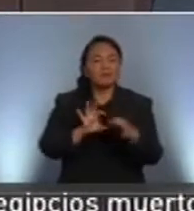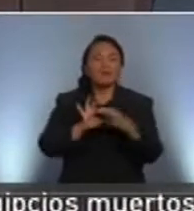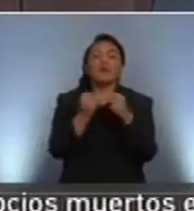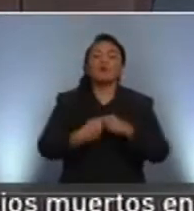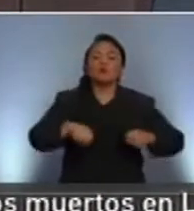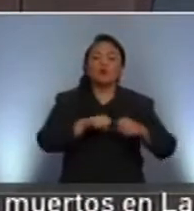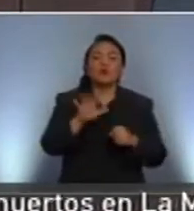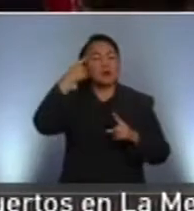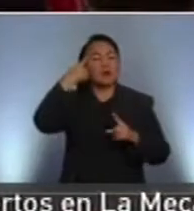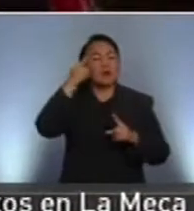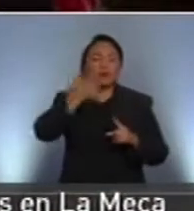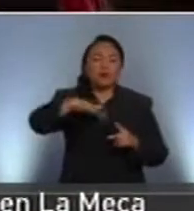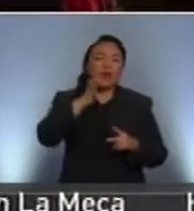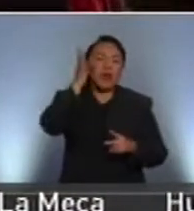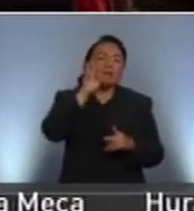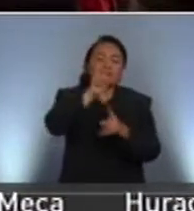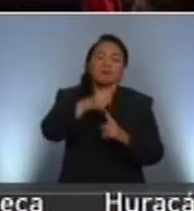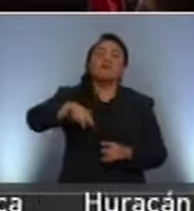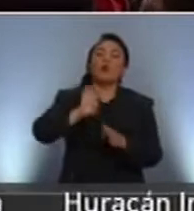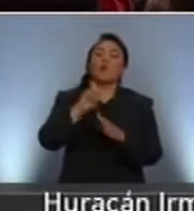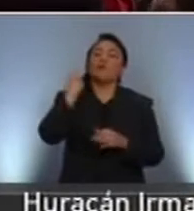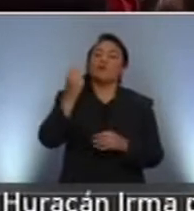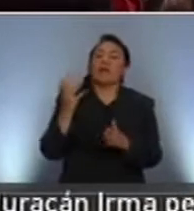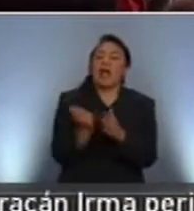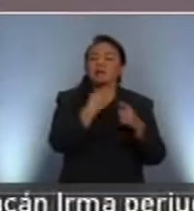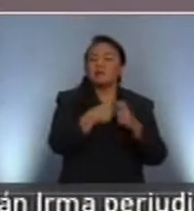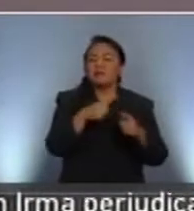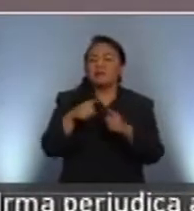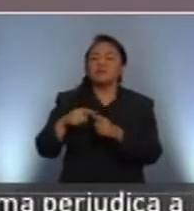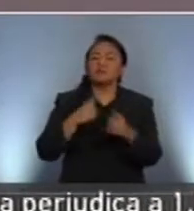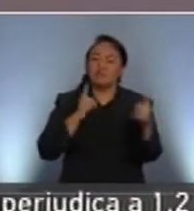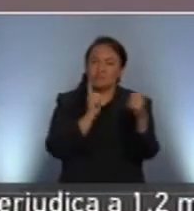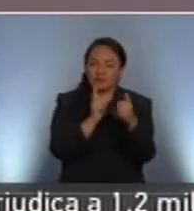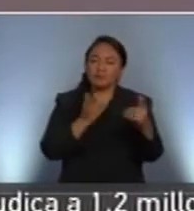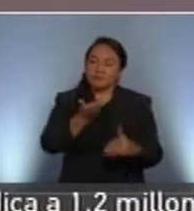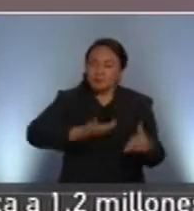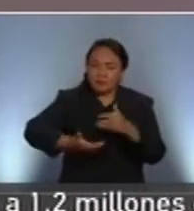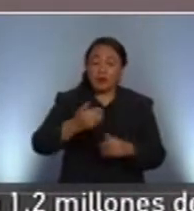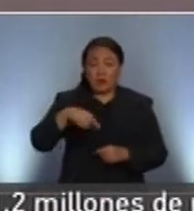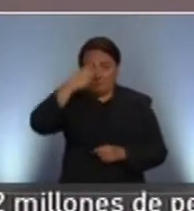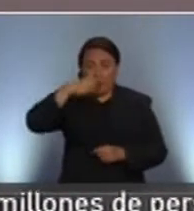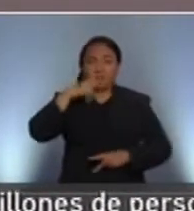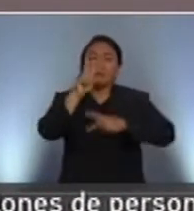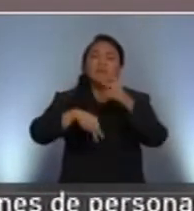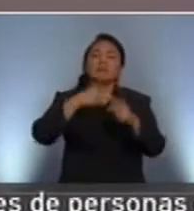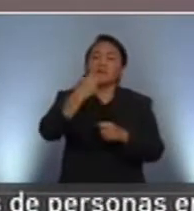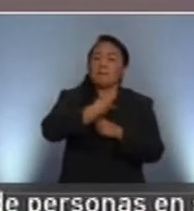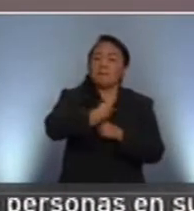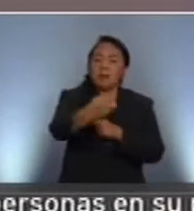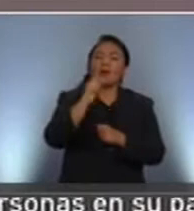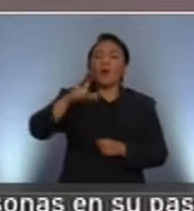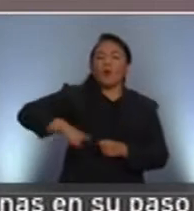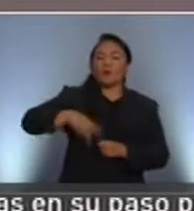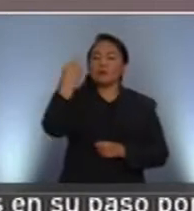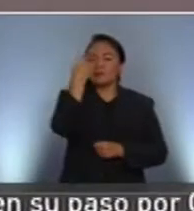donde celebrará reuniones con los líderes de los países del BRICS. México asiste como país invitado del